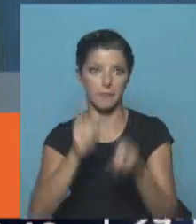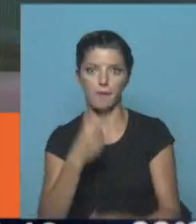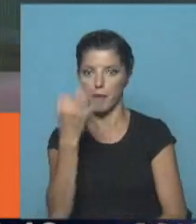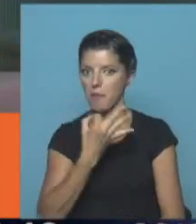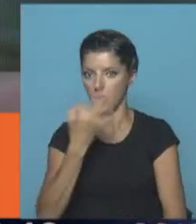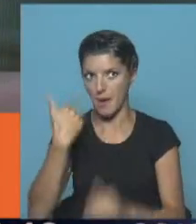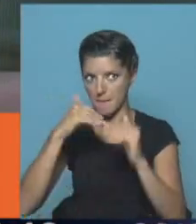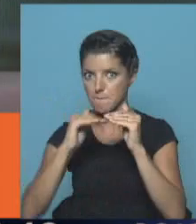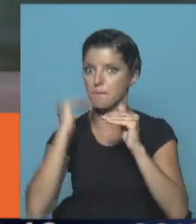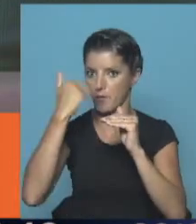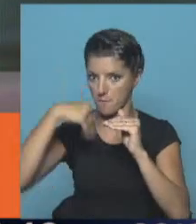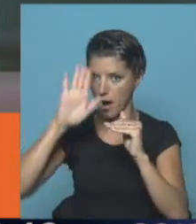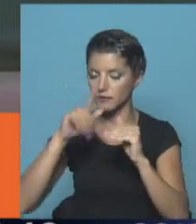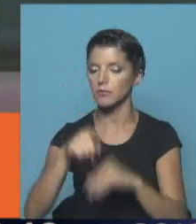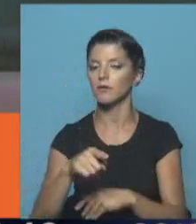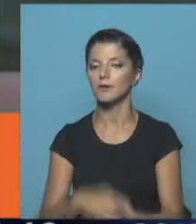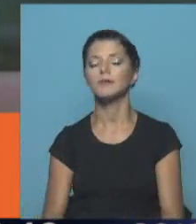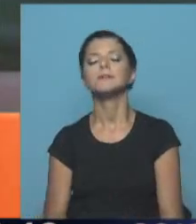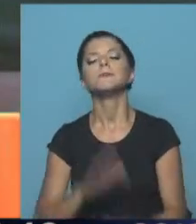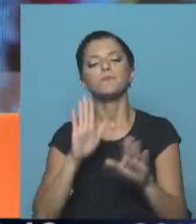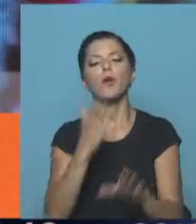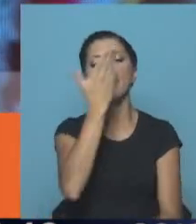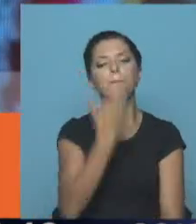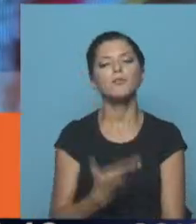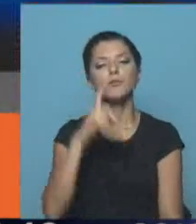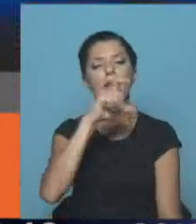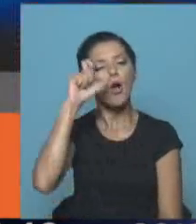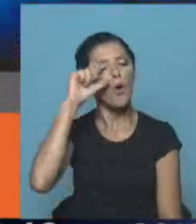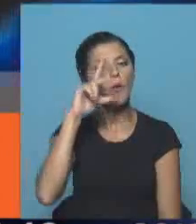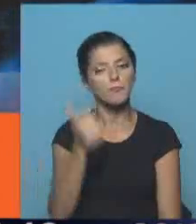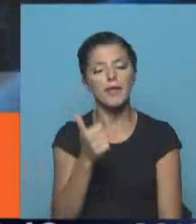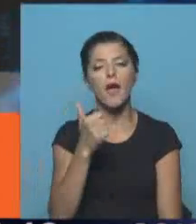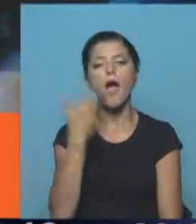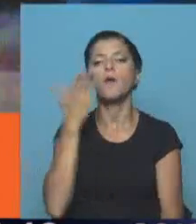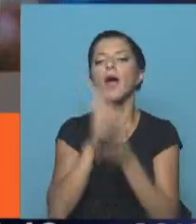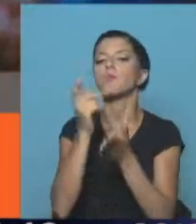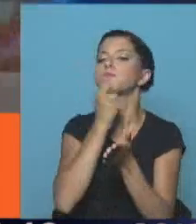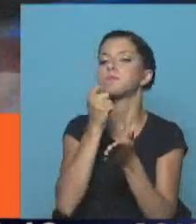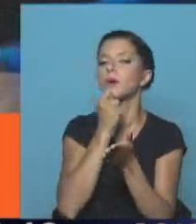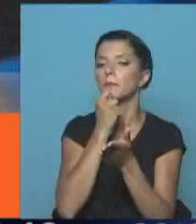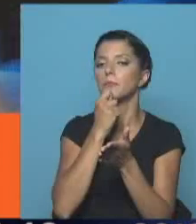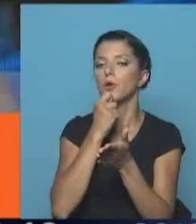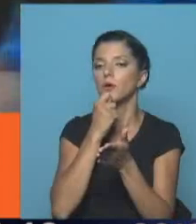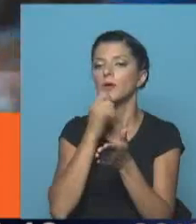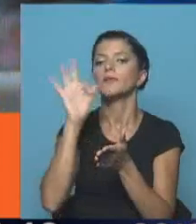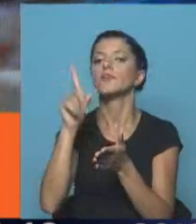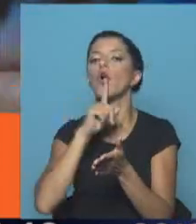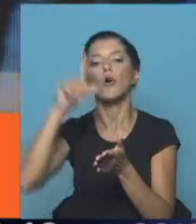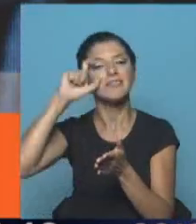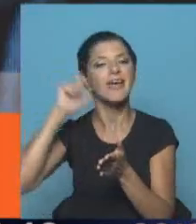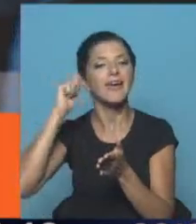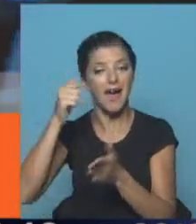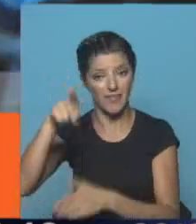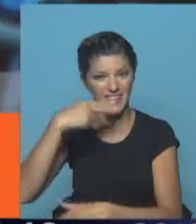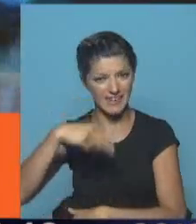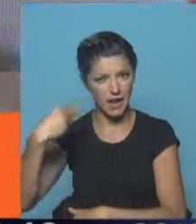Pero hay un dato. Correa, en sus discursos, pone como ejemplo a Daniel Ortega en Nicaragua, que lleva tantos años en el gobierno.